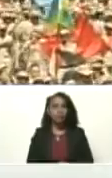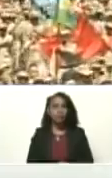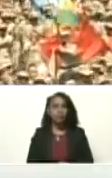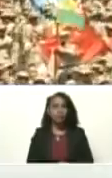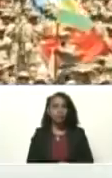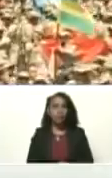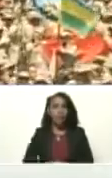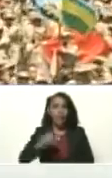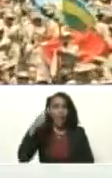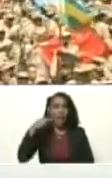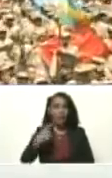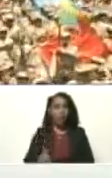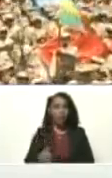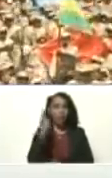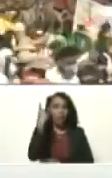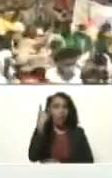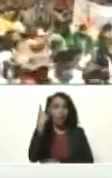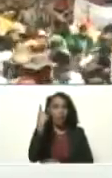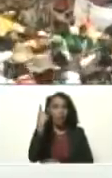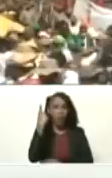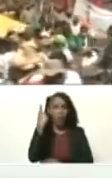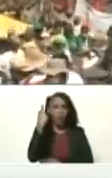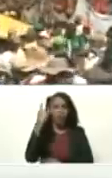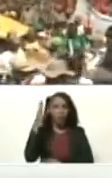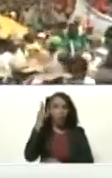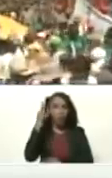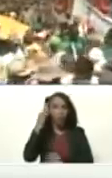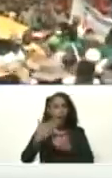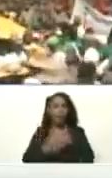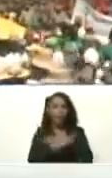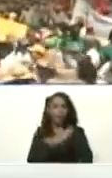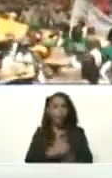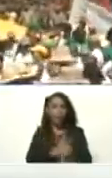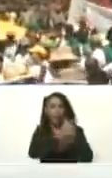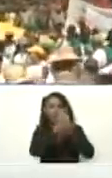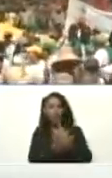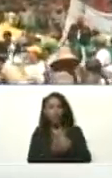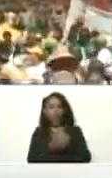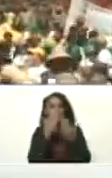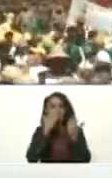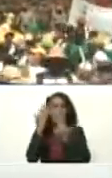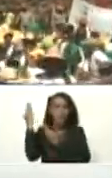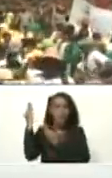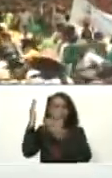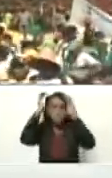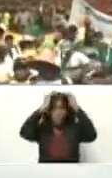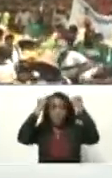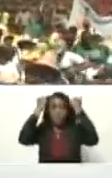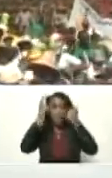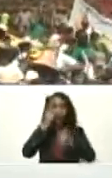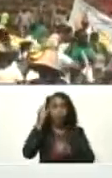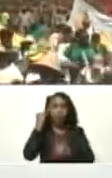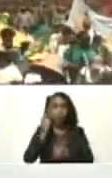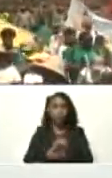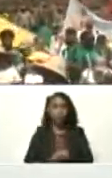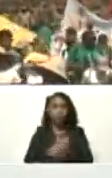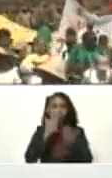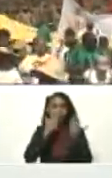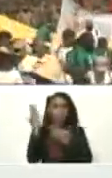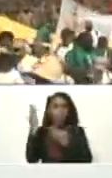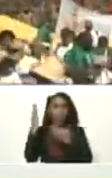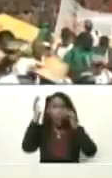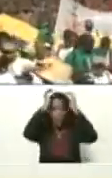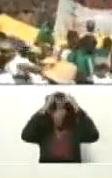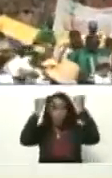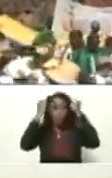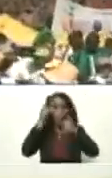El negro primero y Juana la avanzadora con sus fusiles. Mire estas milicianas, chicos. Mire estas milicianas